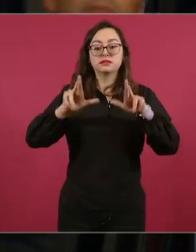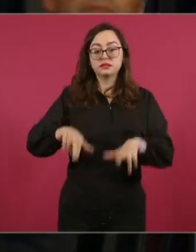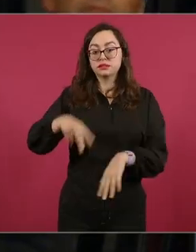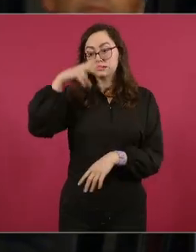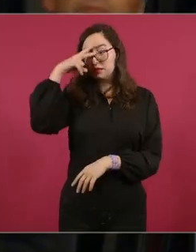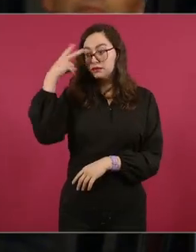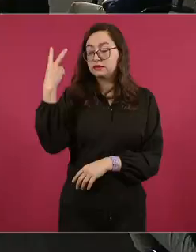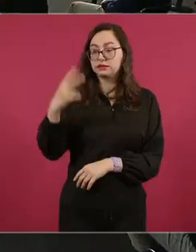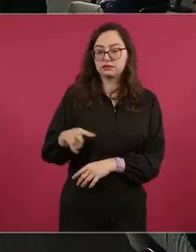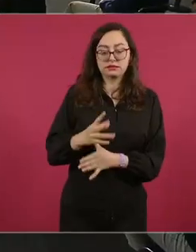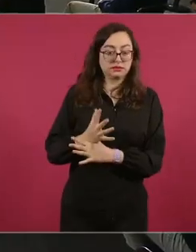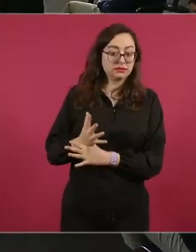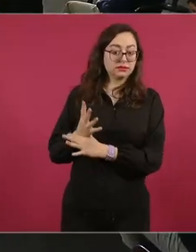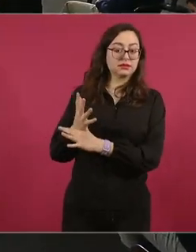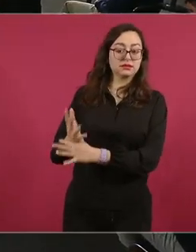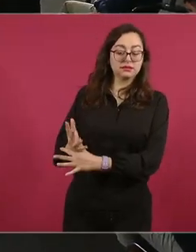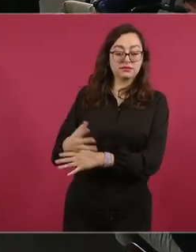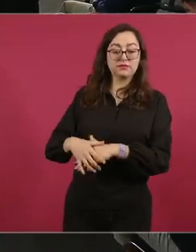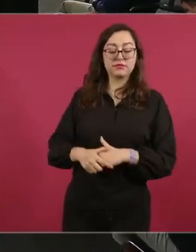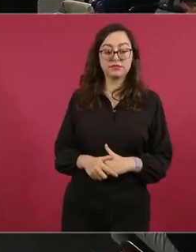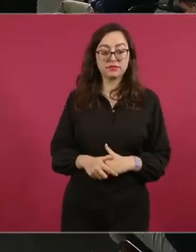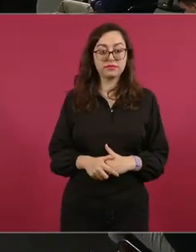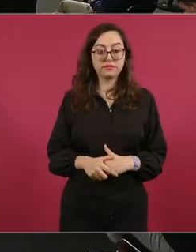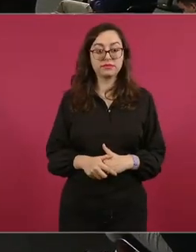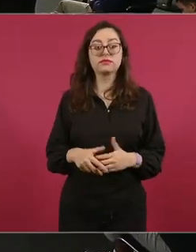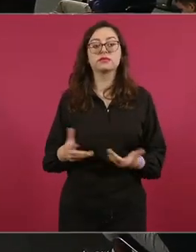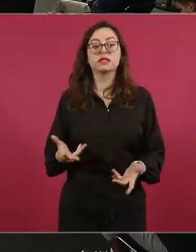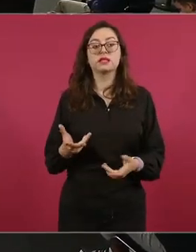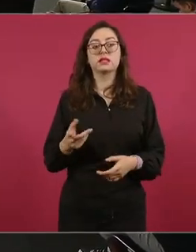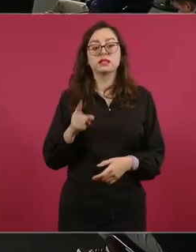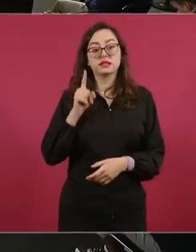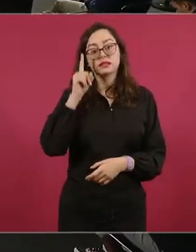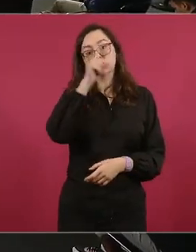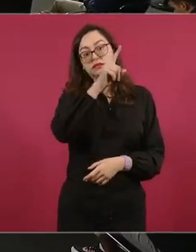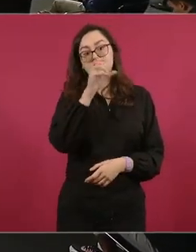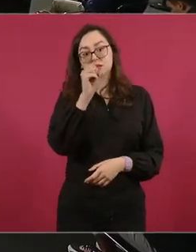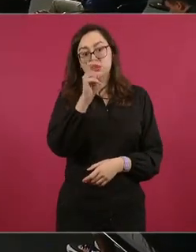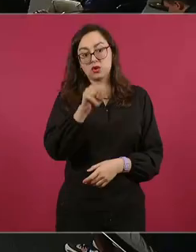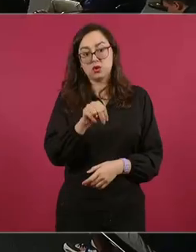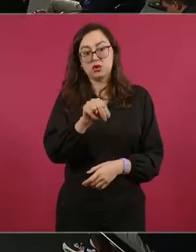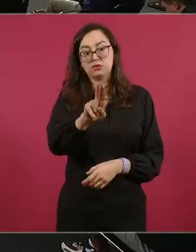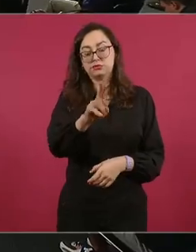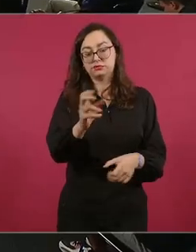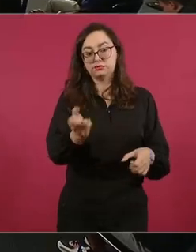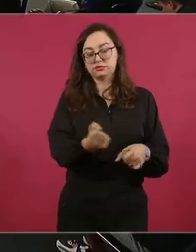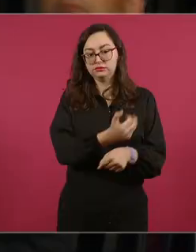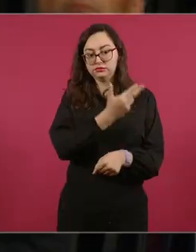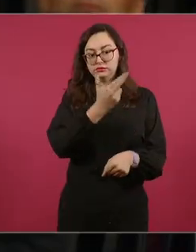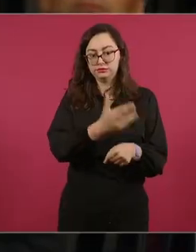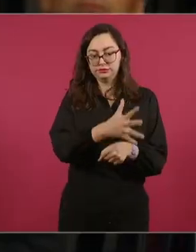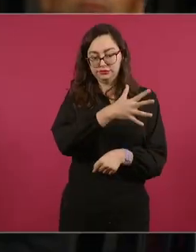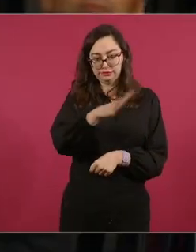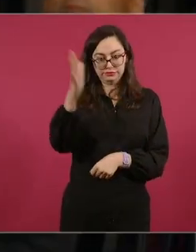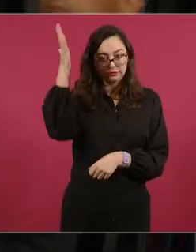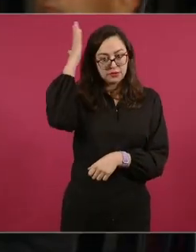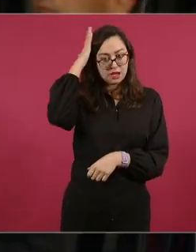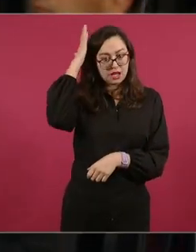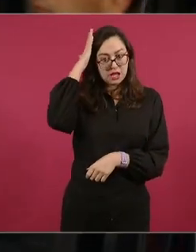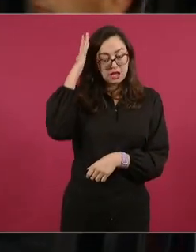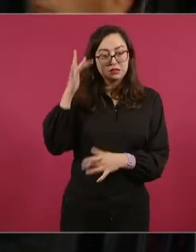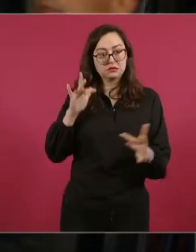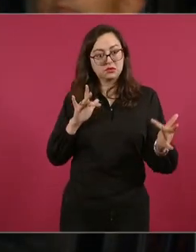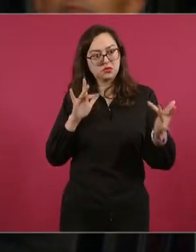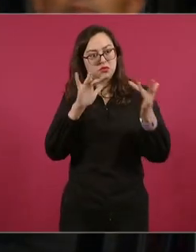Y en este caso, incluso llegó hasta el secretario general de la ONU, Antonio Gutiérrez, para decir que